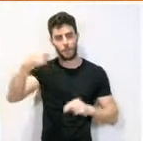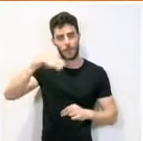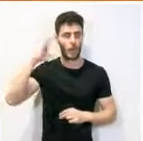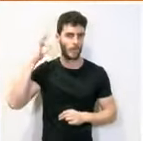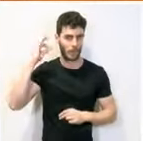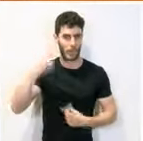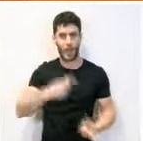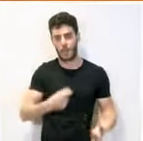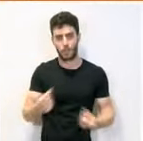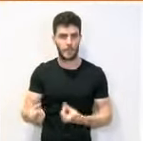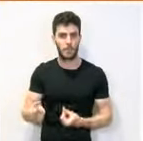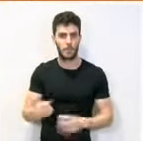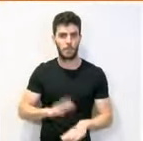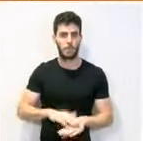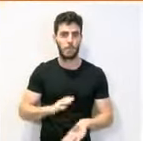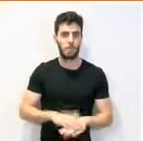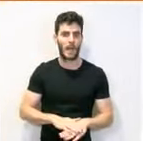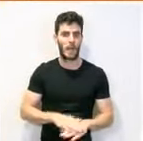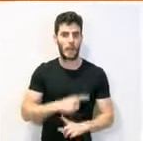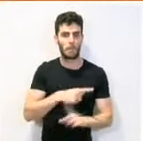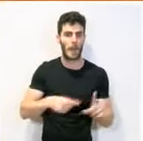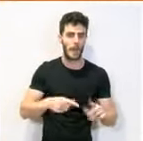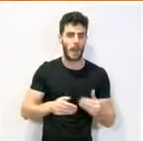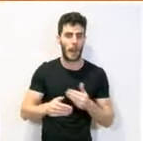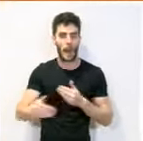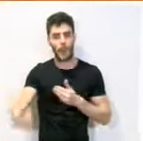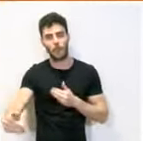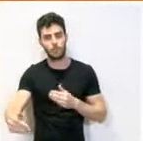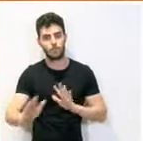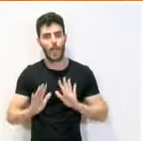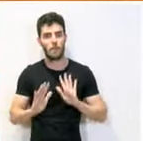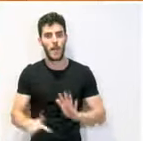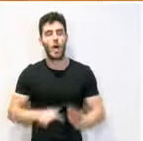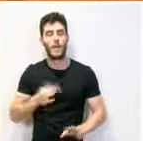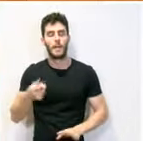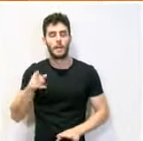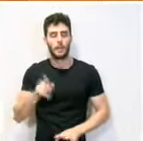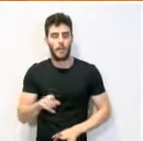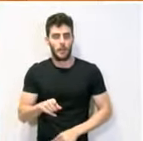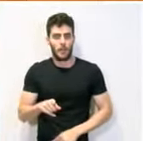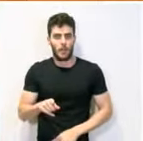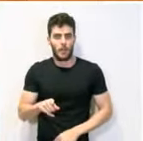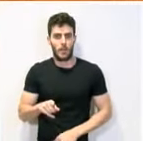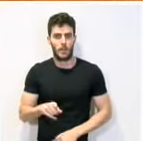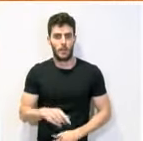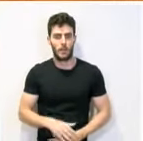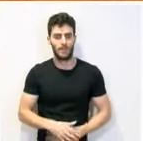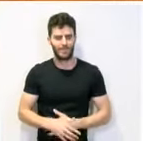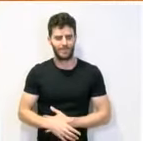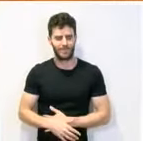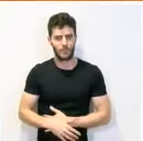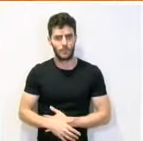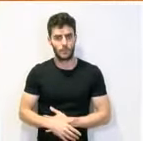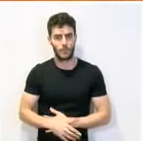que necesitamos en el medio y en el largo plazo. Pero es que aún así, tampoco todos